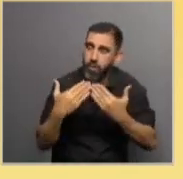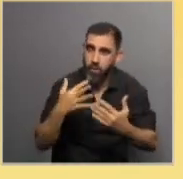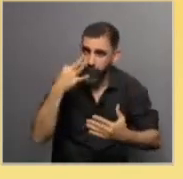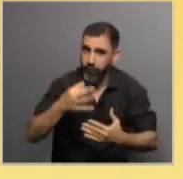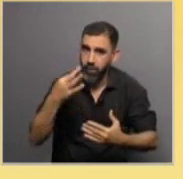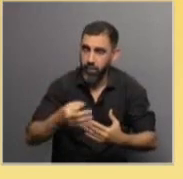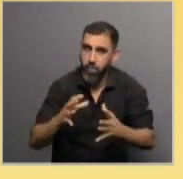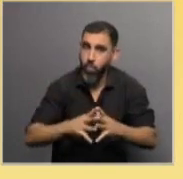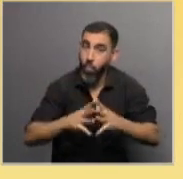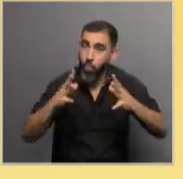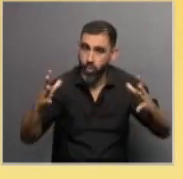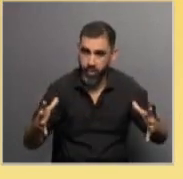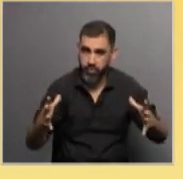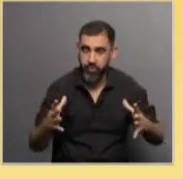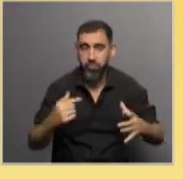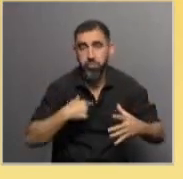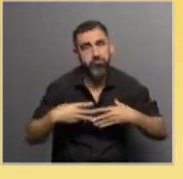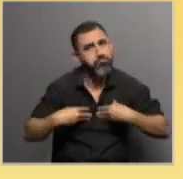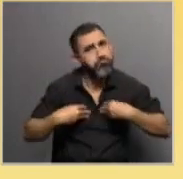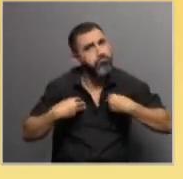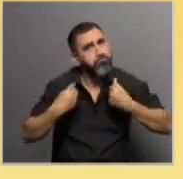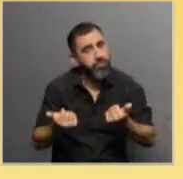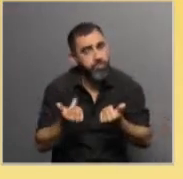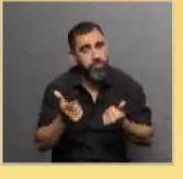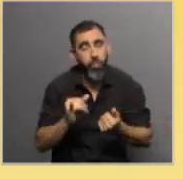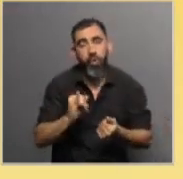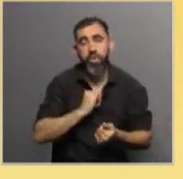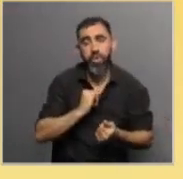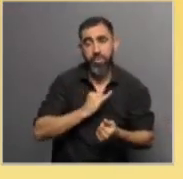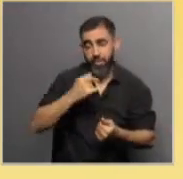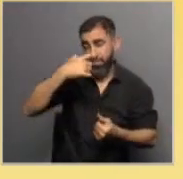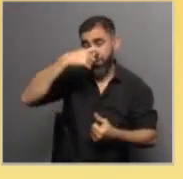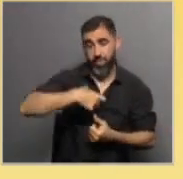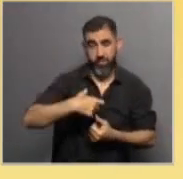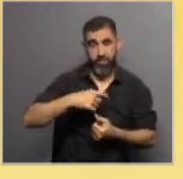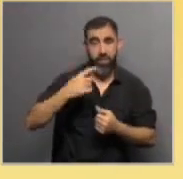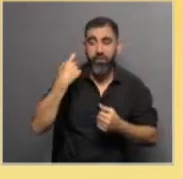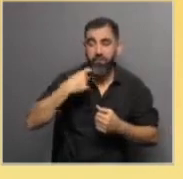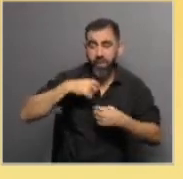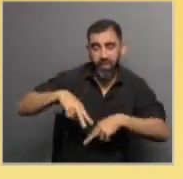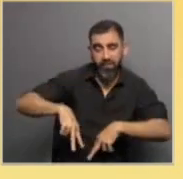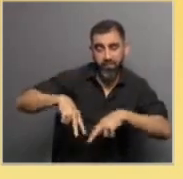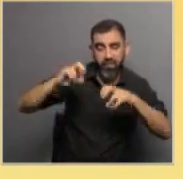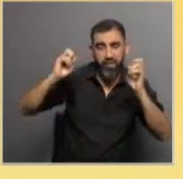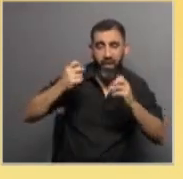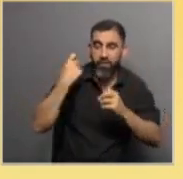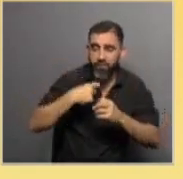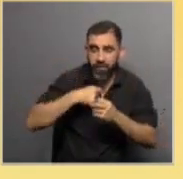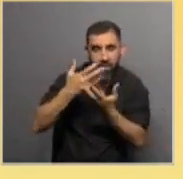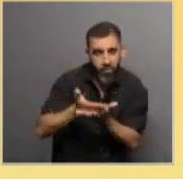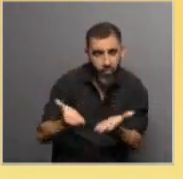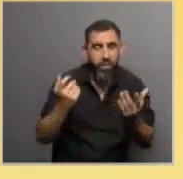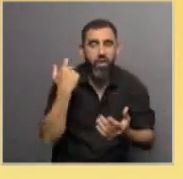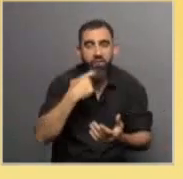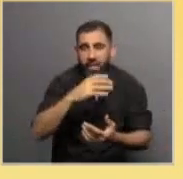demográfico. Entonces, yo lo que sentí es que era una parte de nuestra identidad que no estaba explorada y no estaba patrimonializada. No habíamos